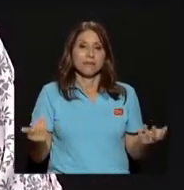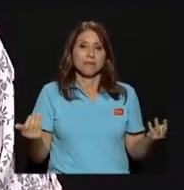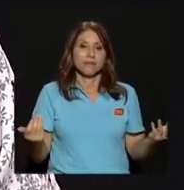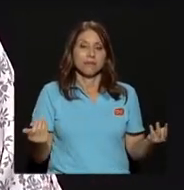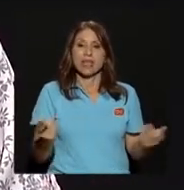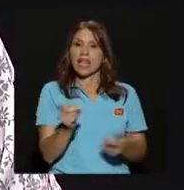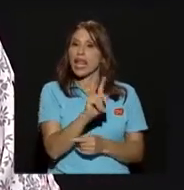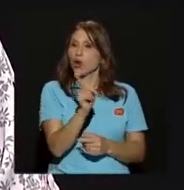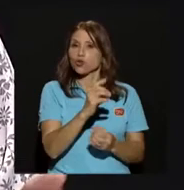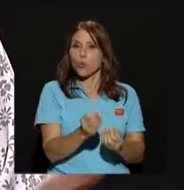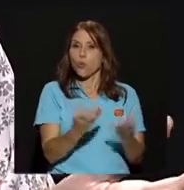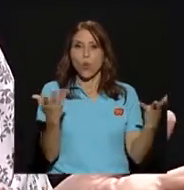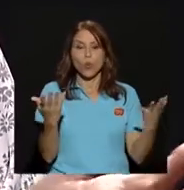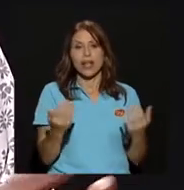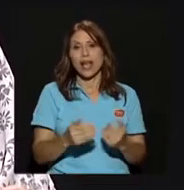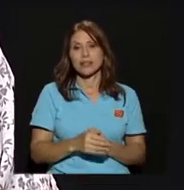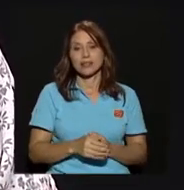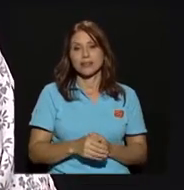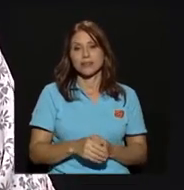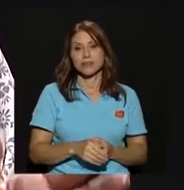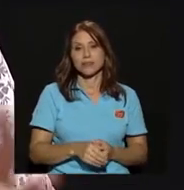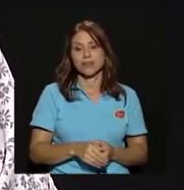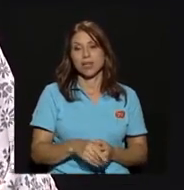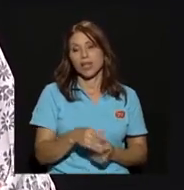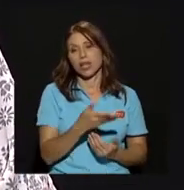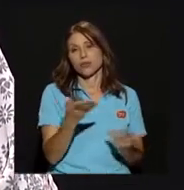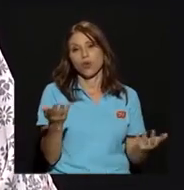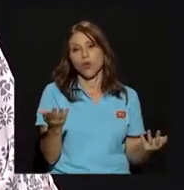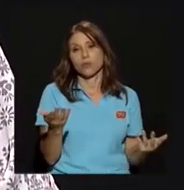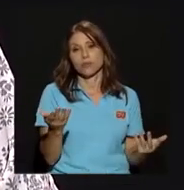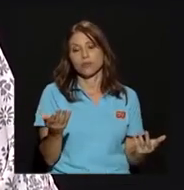que no son públicas, que son